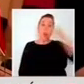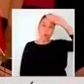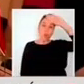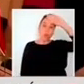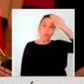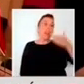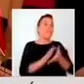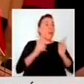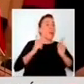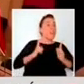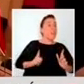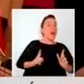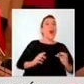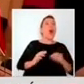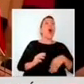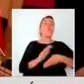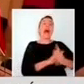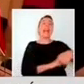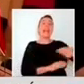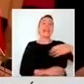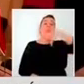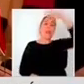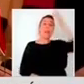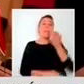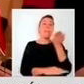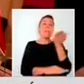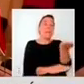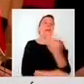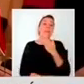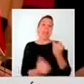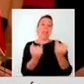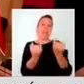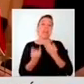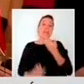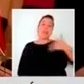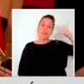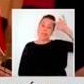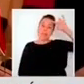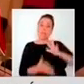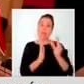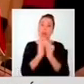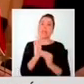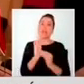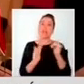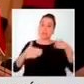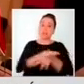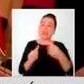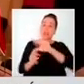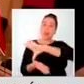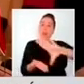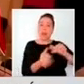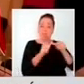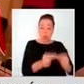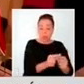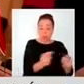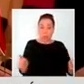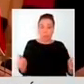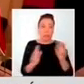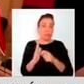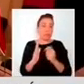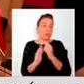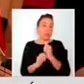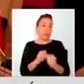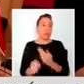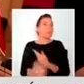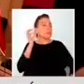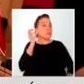espiritual en Cuba, soliciten esta información. Pero creemos que es importante que se sepan estos antecedentes, porque hubo intervención extranjera durante todo este periodo, presidenta, hubo